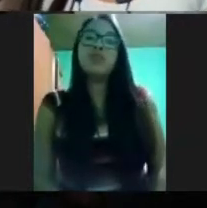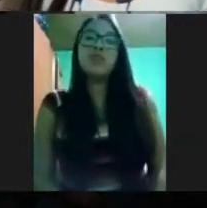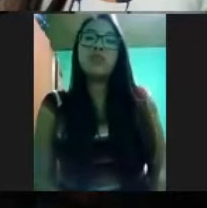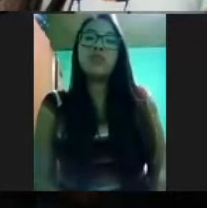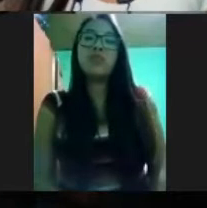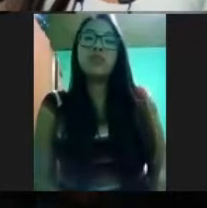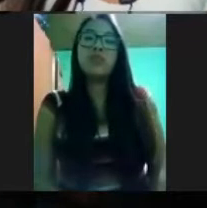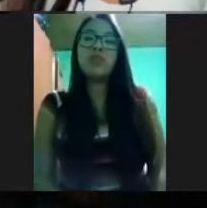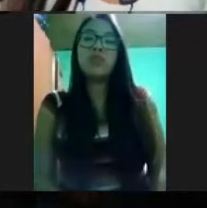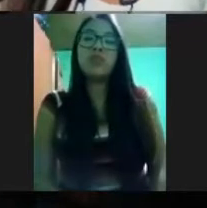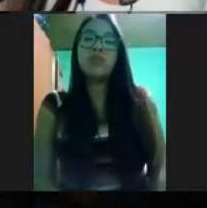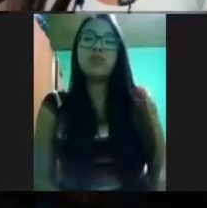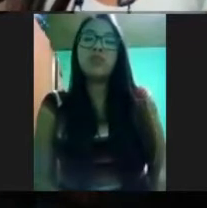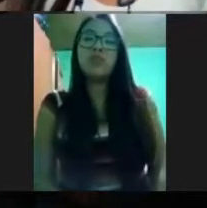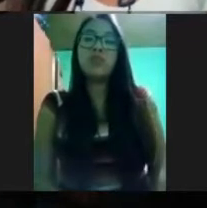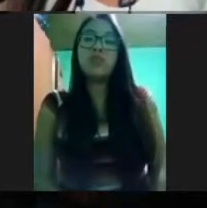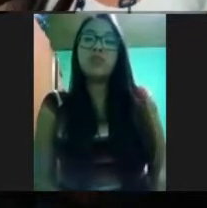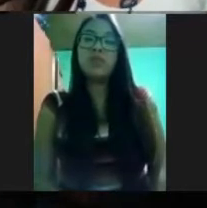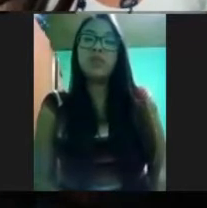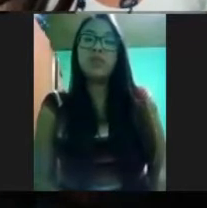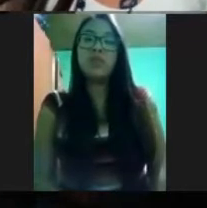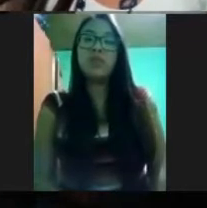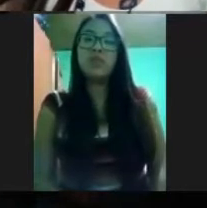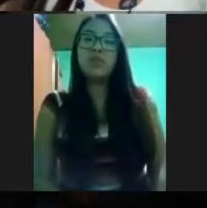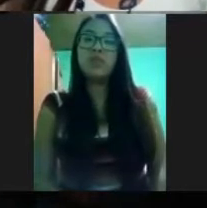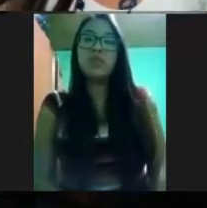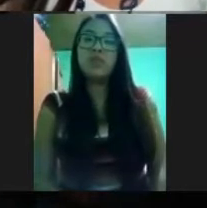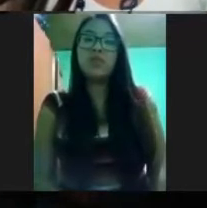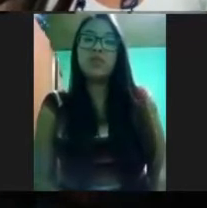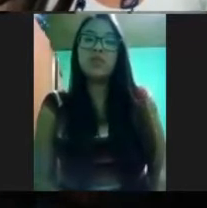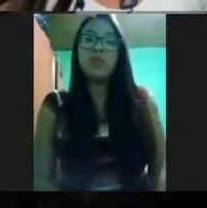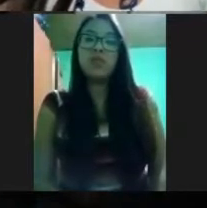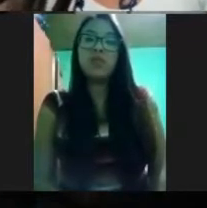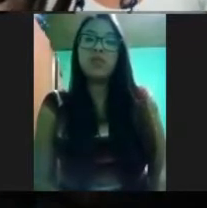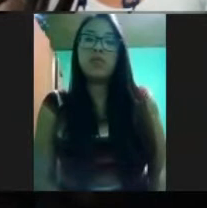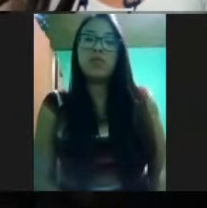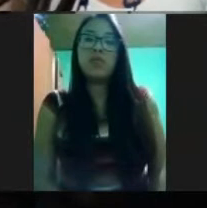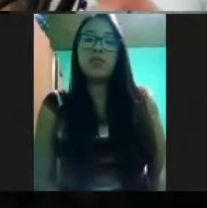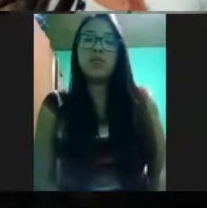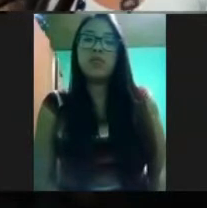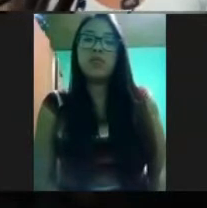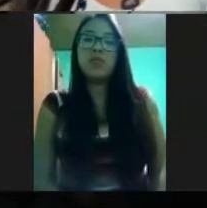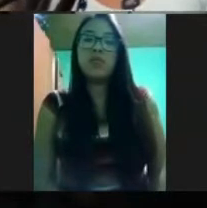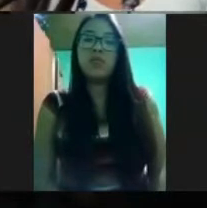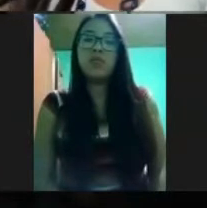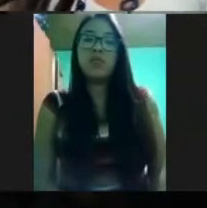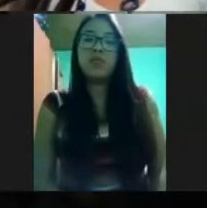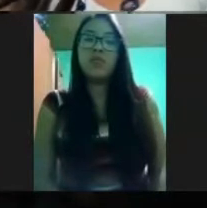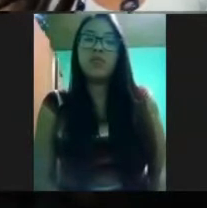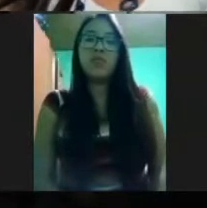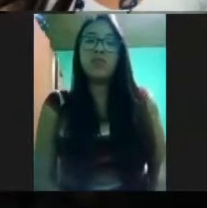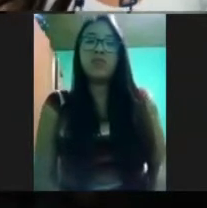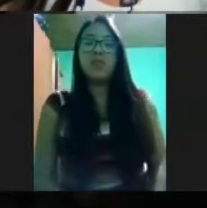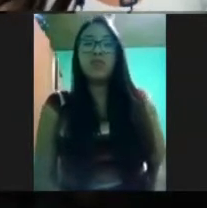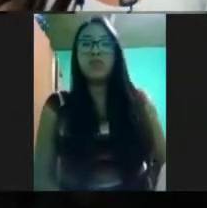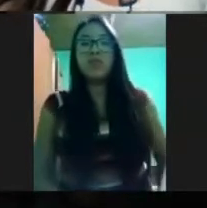Esto pues viene a influir muy negativamente, ¿verdad? En las estadísticas, vistos como país, como sistema de